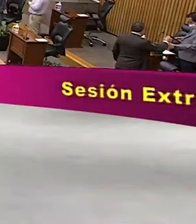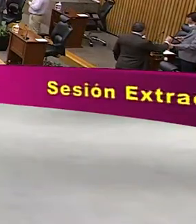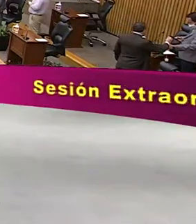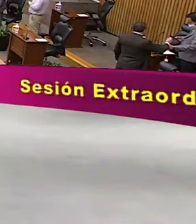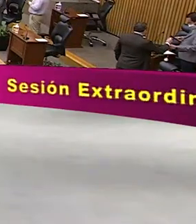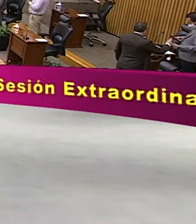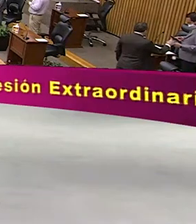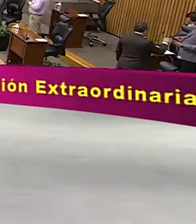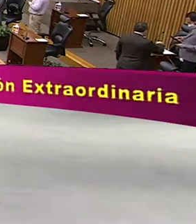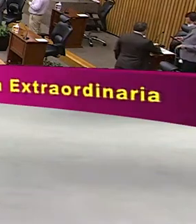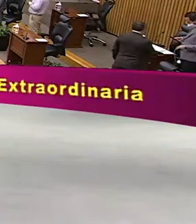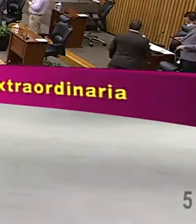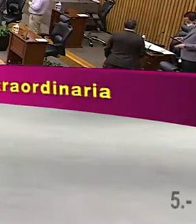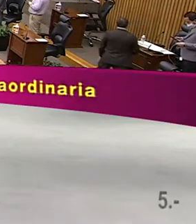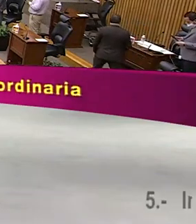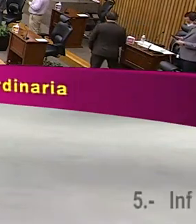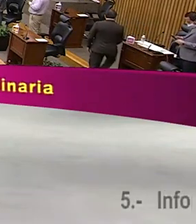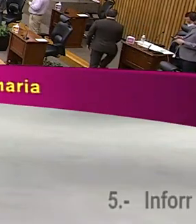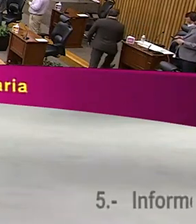bajo